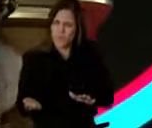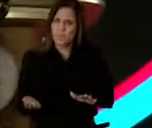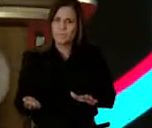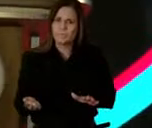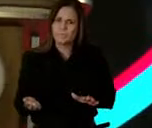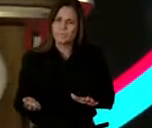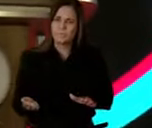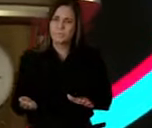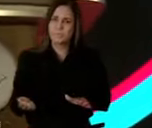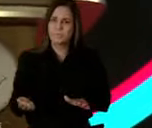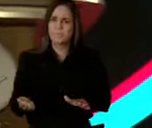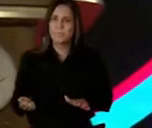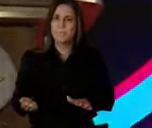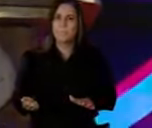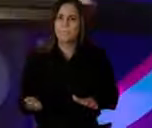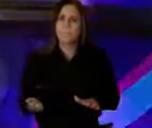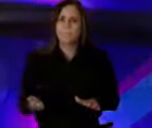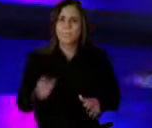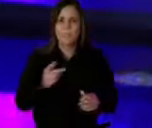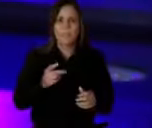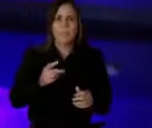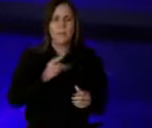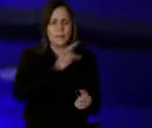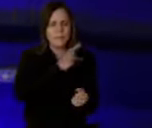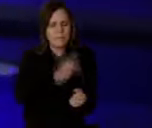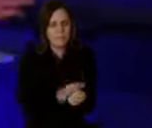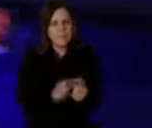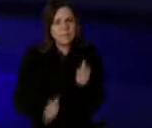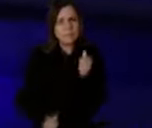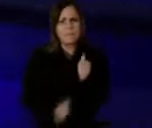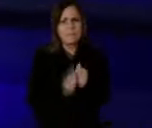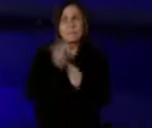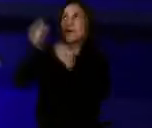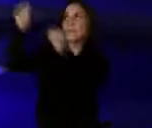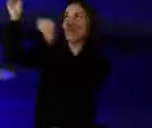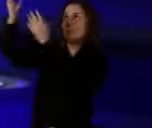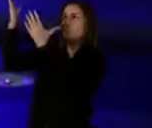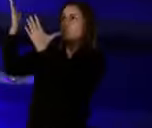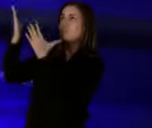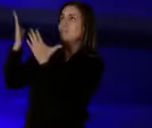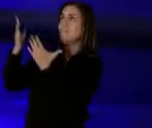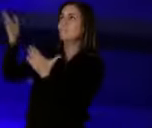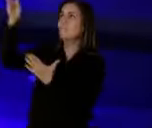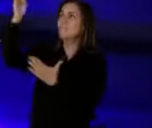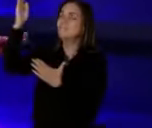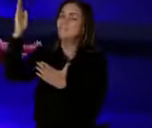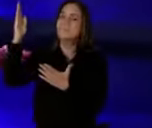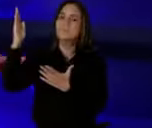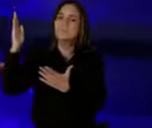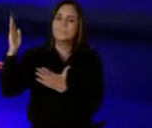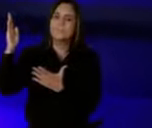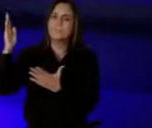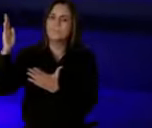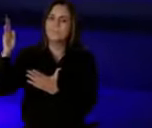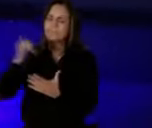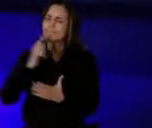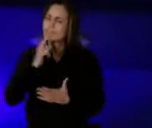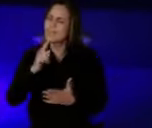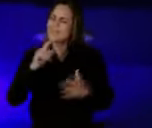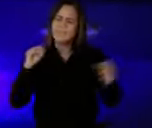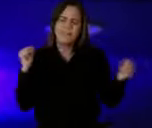morir. La fuerza mayor proviene de Dios y es el